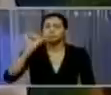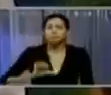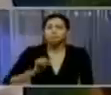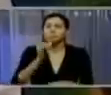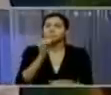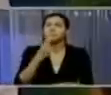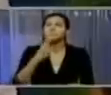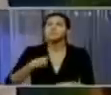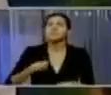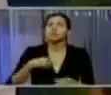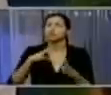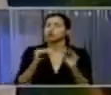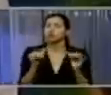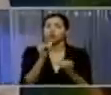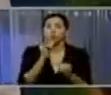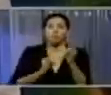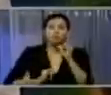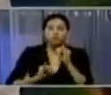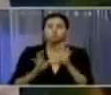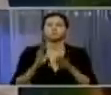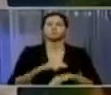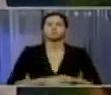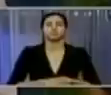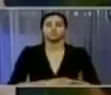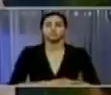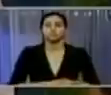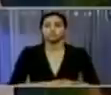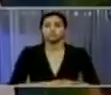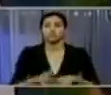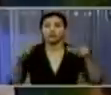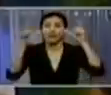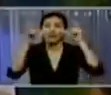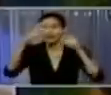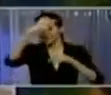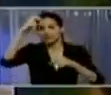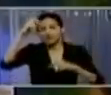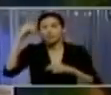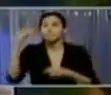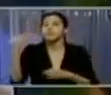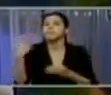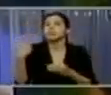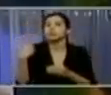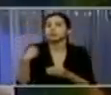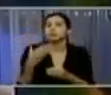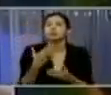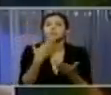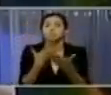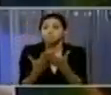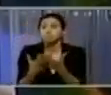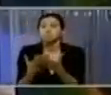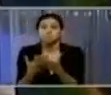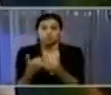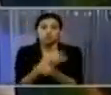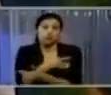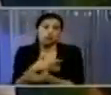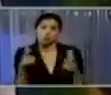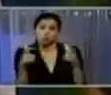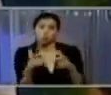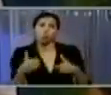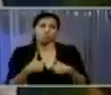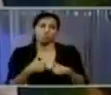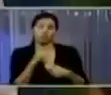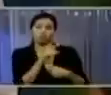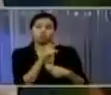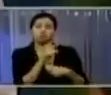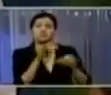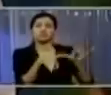Cuando la canciller me preguntó hace días, presidente, me están solicitando una reunión con el secretario de Estado,